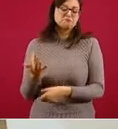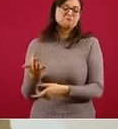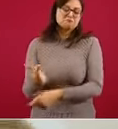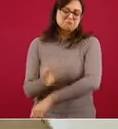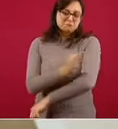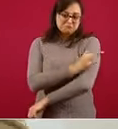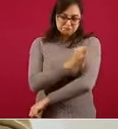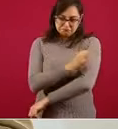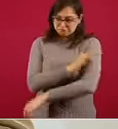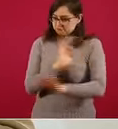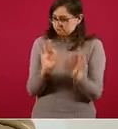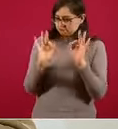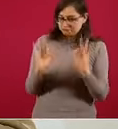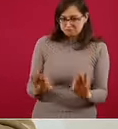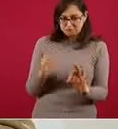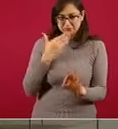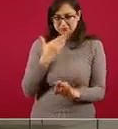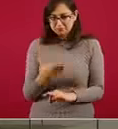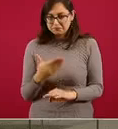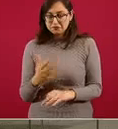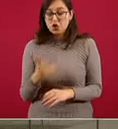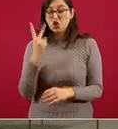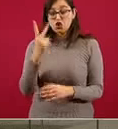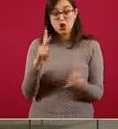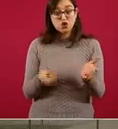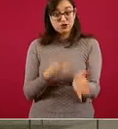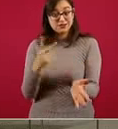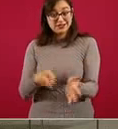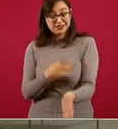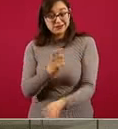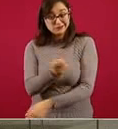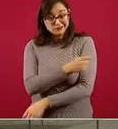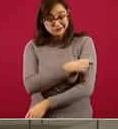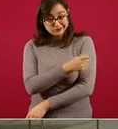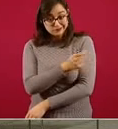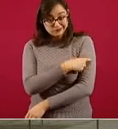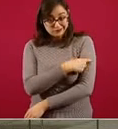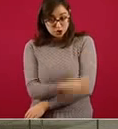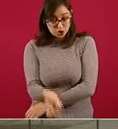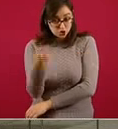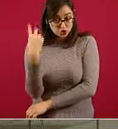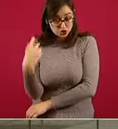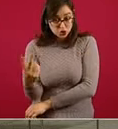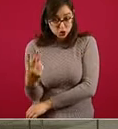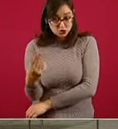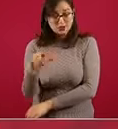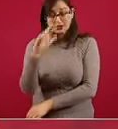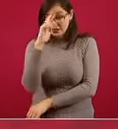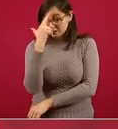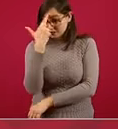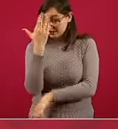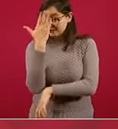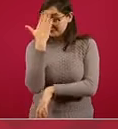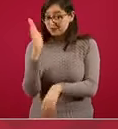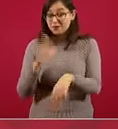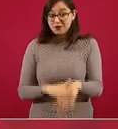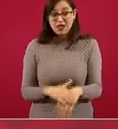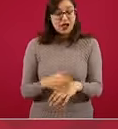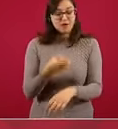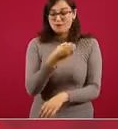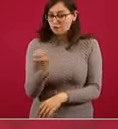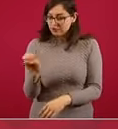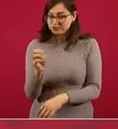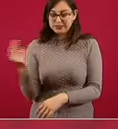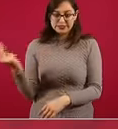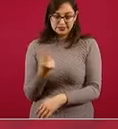una vez que se logren las 2 dosis, porque recuérdense que para lograr la efectividad se requiere una segunda dosis, y entonces